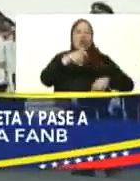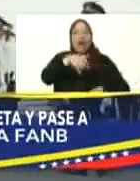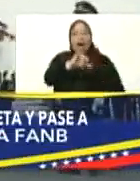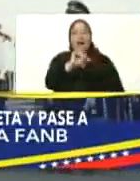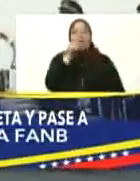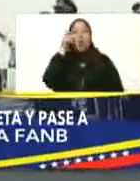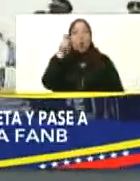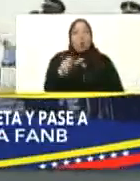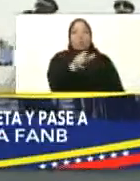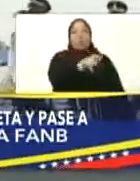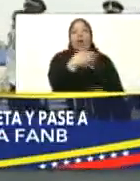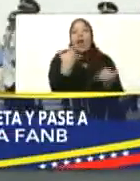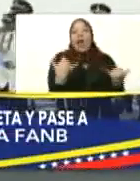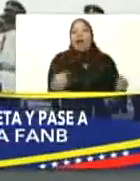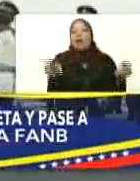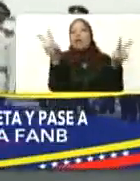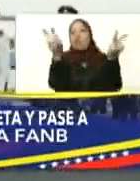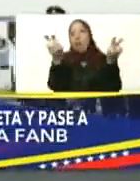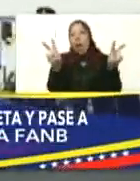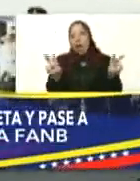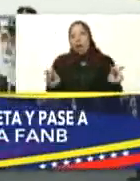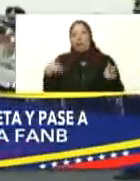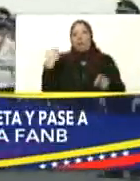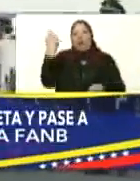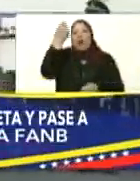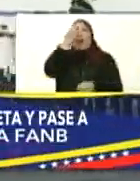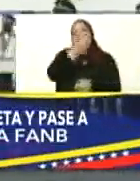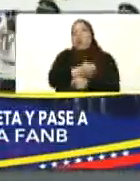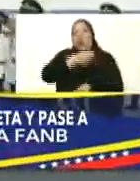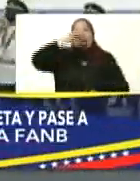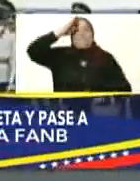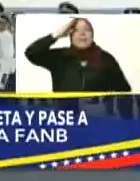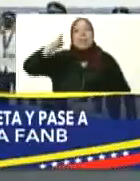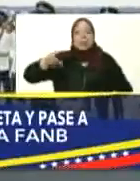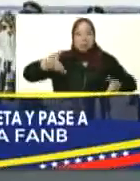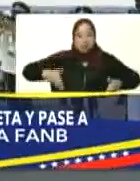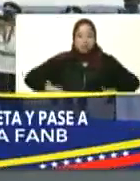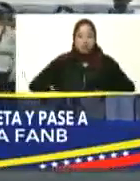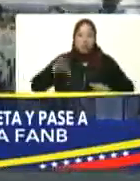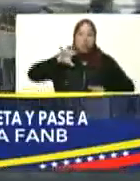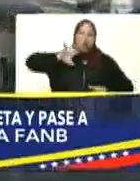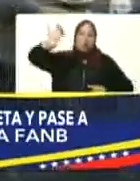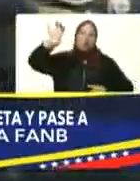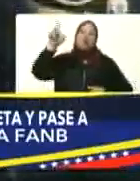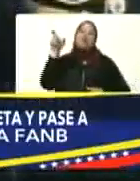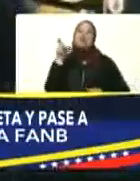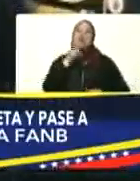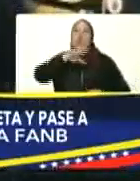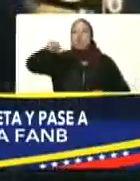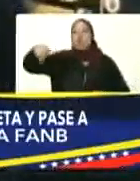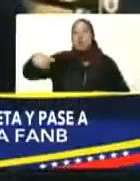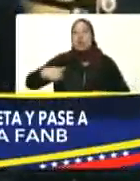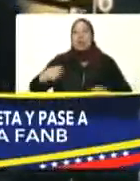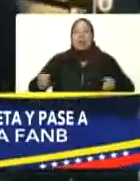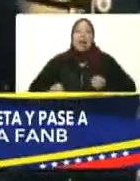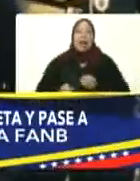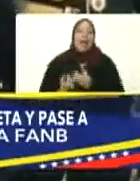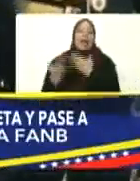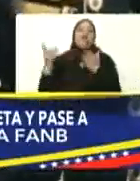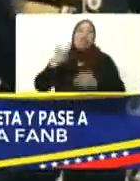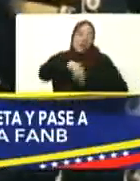estamos, pues, los nuevos oficiales que ha parido la patria desde el vientre fecundo, desde nuestra alma